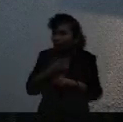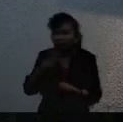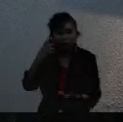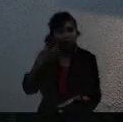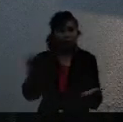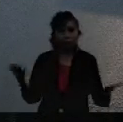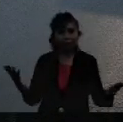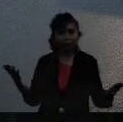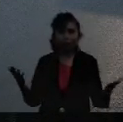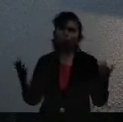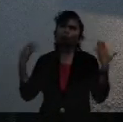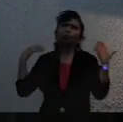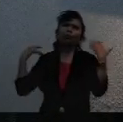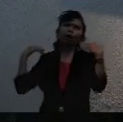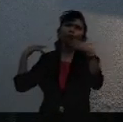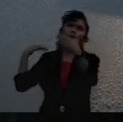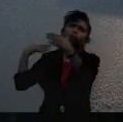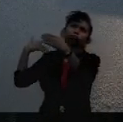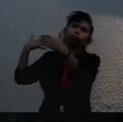tardamos